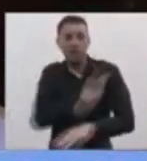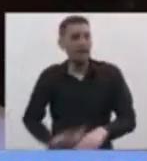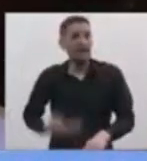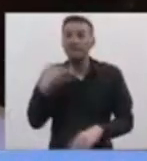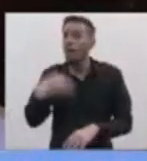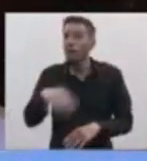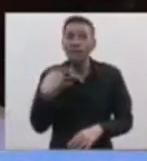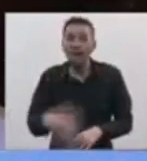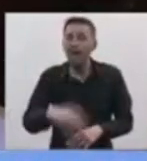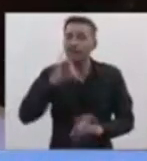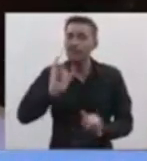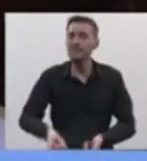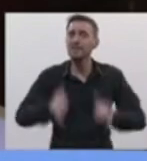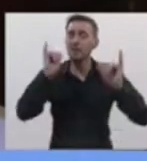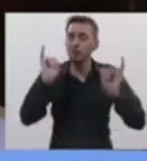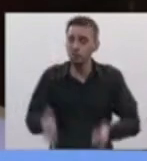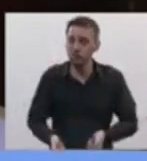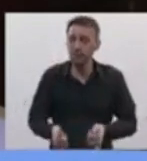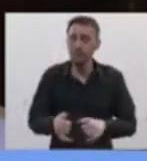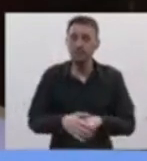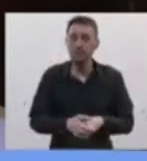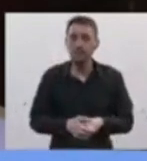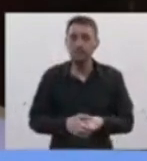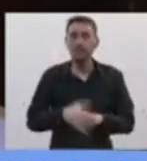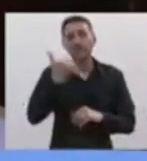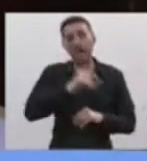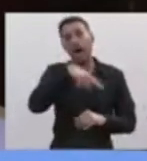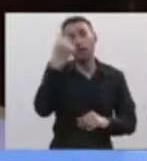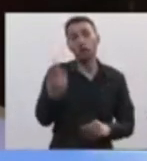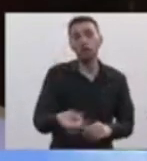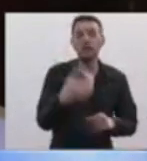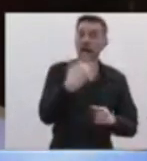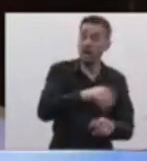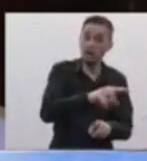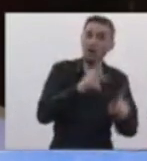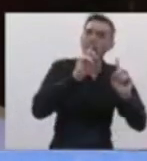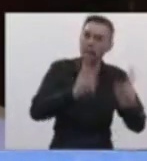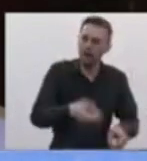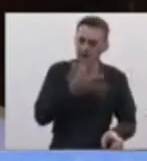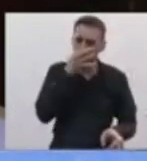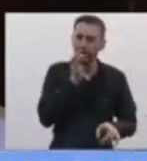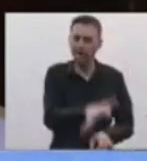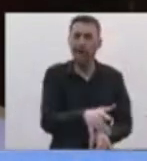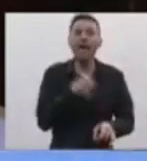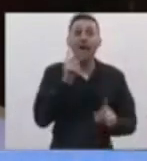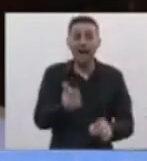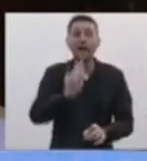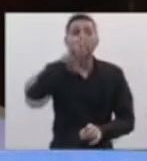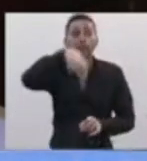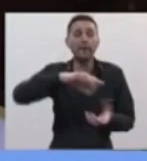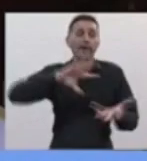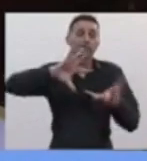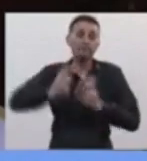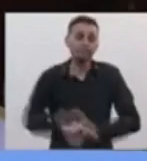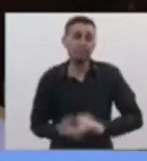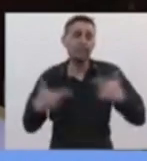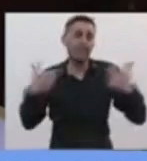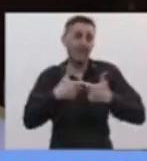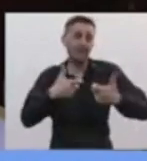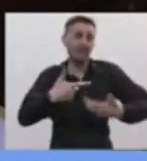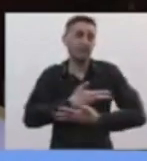lo que tiene que hacer y también no debería hacer las cosas que no debería hacer gran parte de estos déficit de empresas públicas